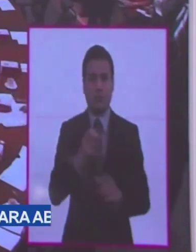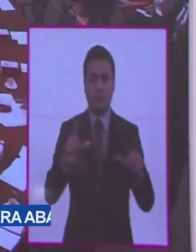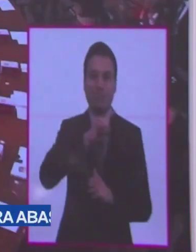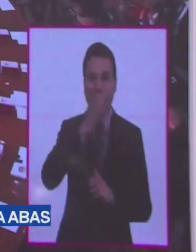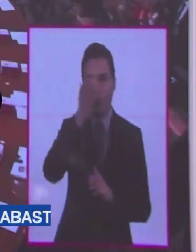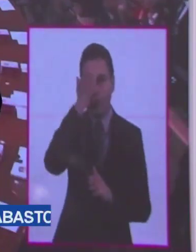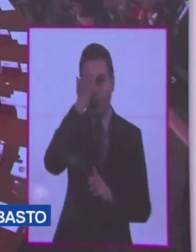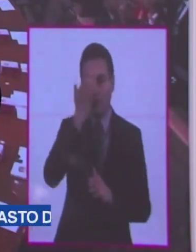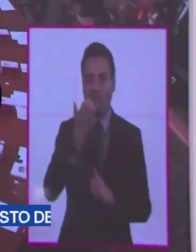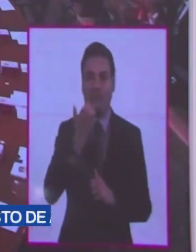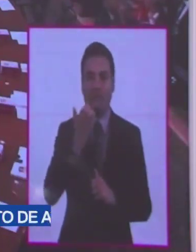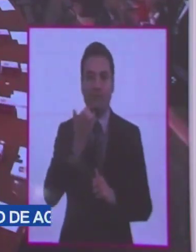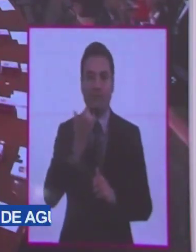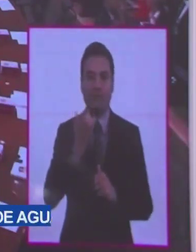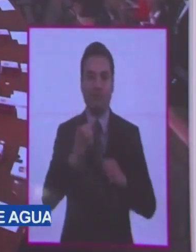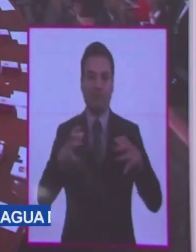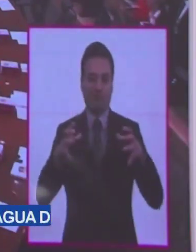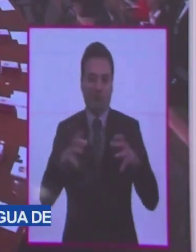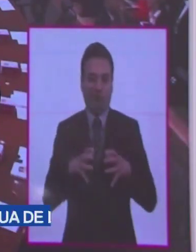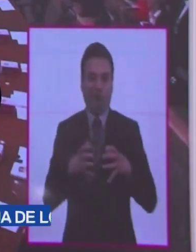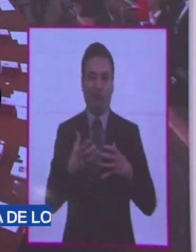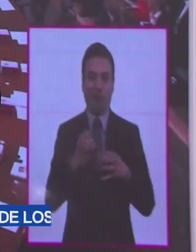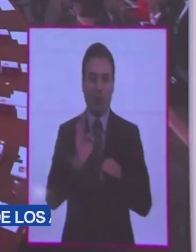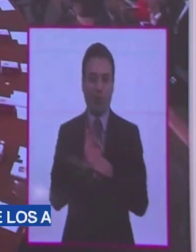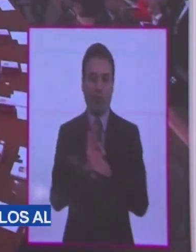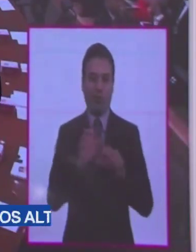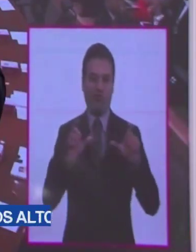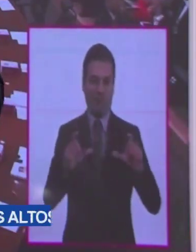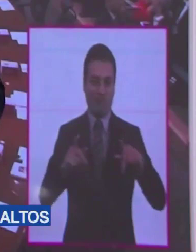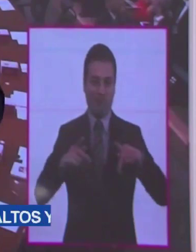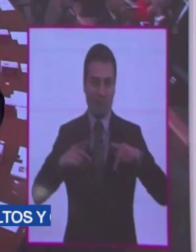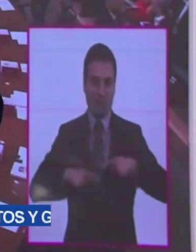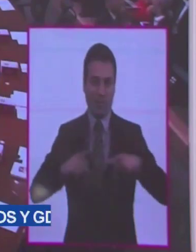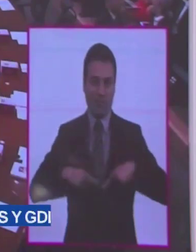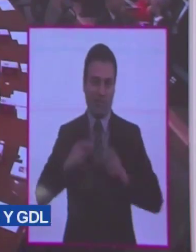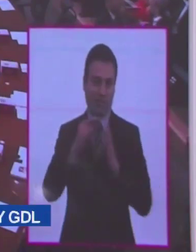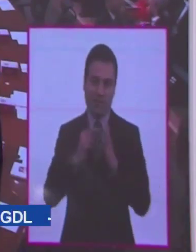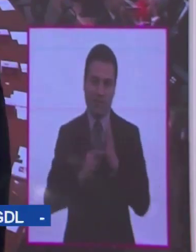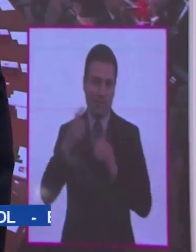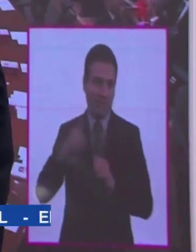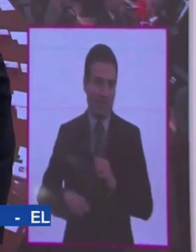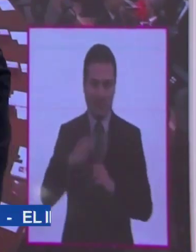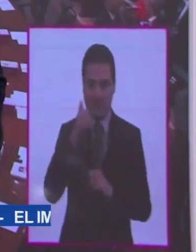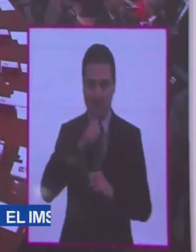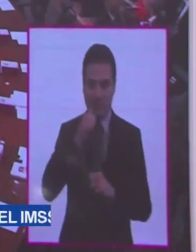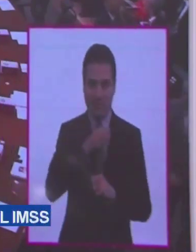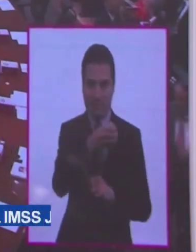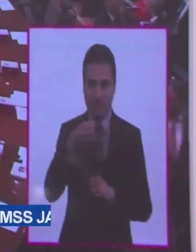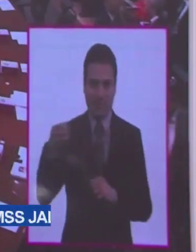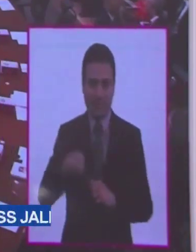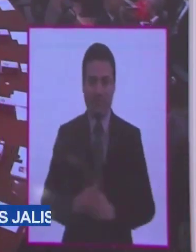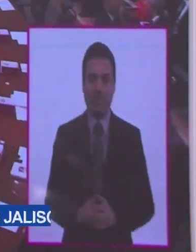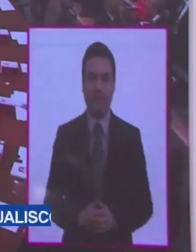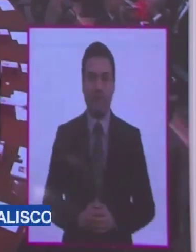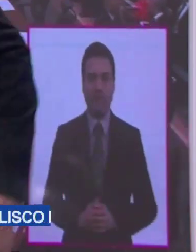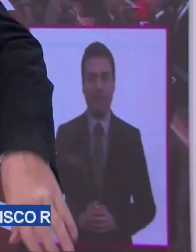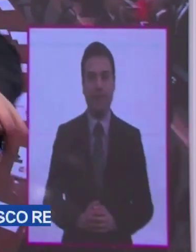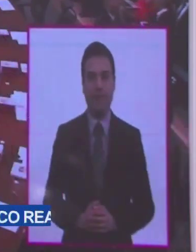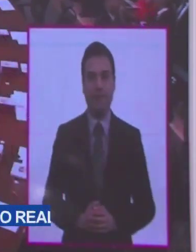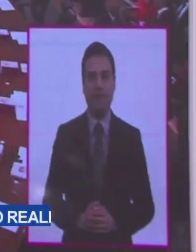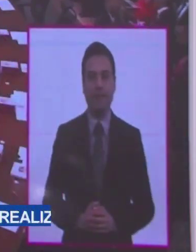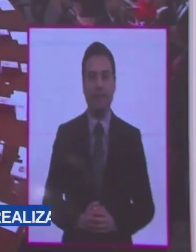es difícil hacer un juicio a bote pronto los partidos políticos reflejan las diferentes facciones